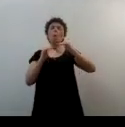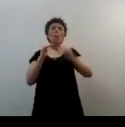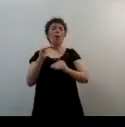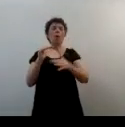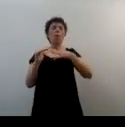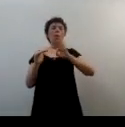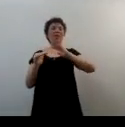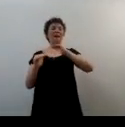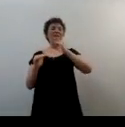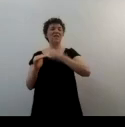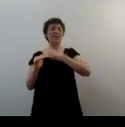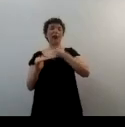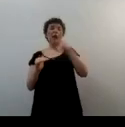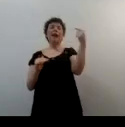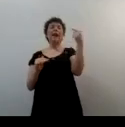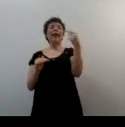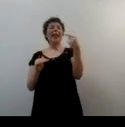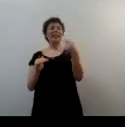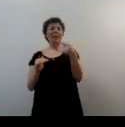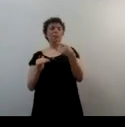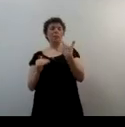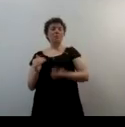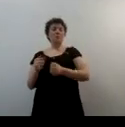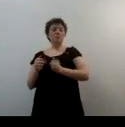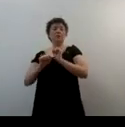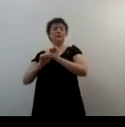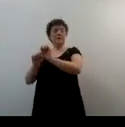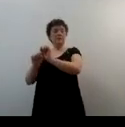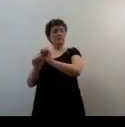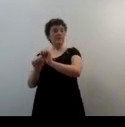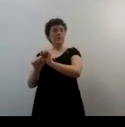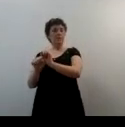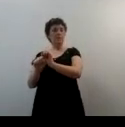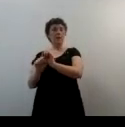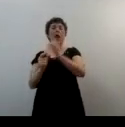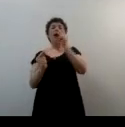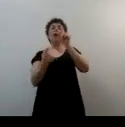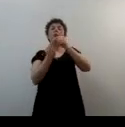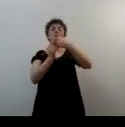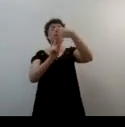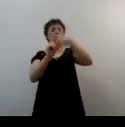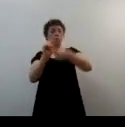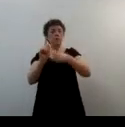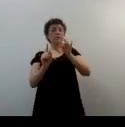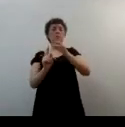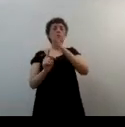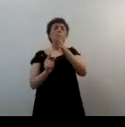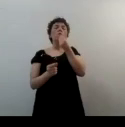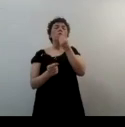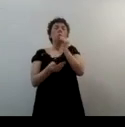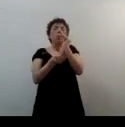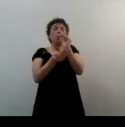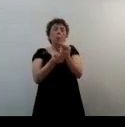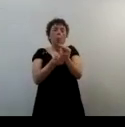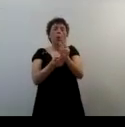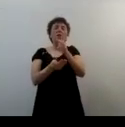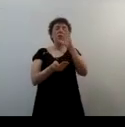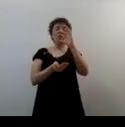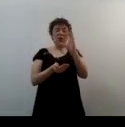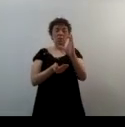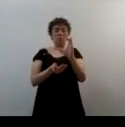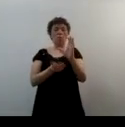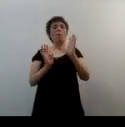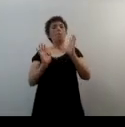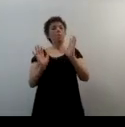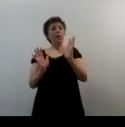afectar negativamente a esa resistencia a la insulina. Es decir, me va a bajar la glucosa, ok, porque estoy comiendo muy poquito carbohidrato, pero si mi